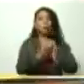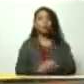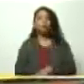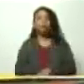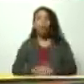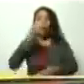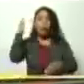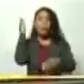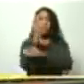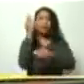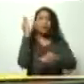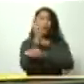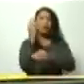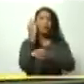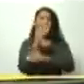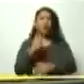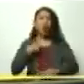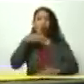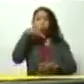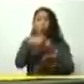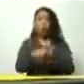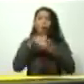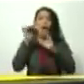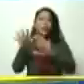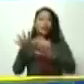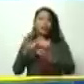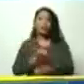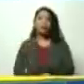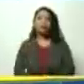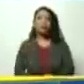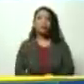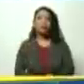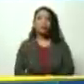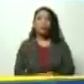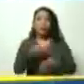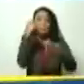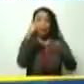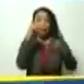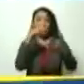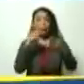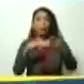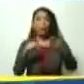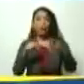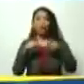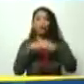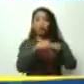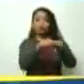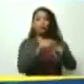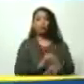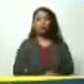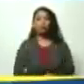sanciones criminales las llamo yo sanciones criminales medidas criminales unilaterales